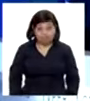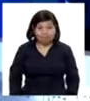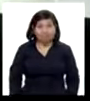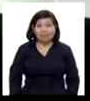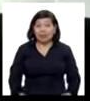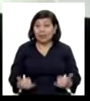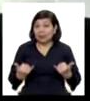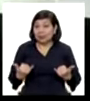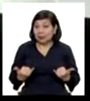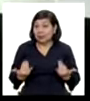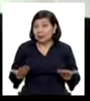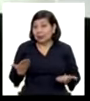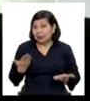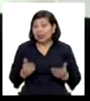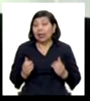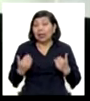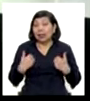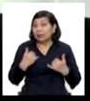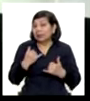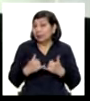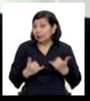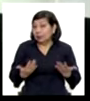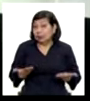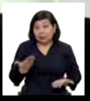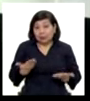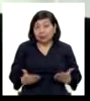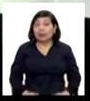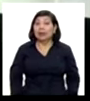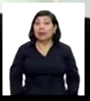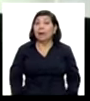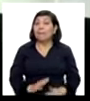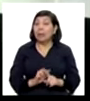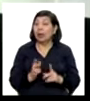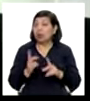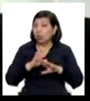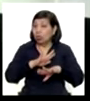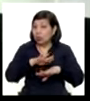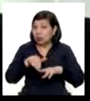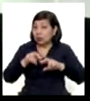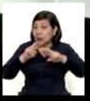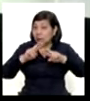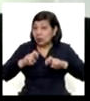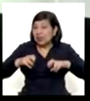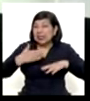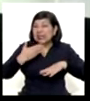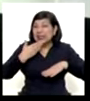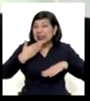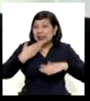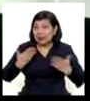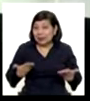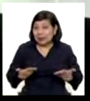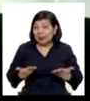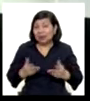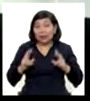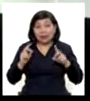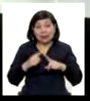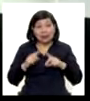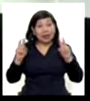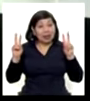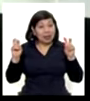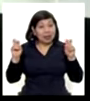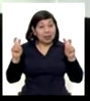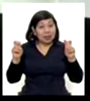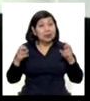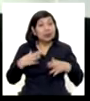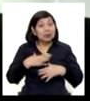que a propósito de estos concursos, de repente uno termina, ¿no?, haciendo un examen para todos los investigadores, ¿no?, que ven incluso inmersos sus temas, que podrían